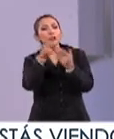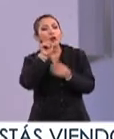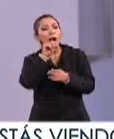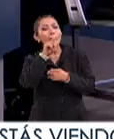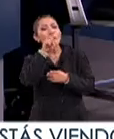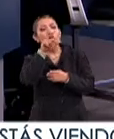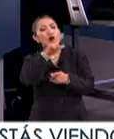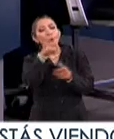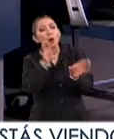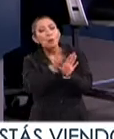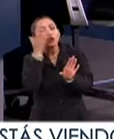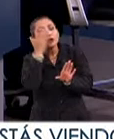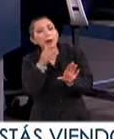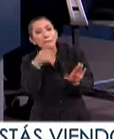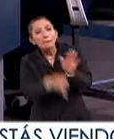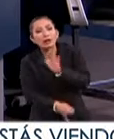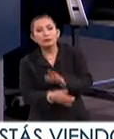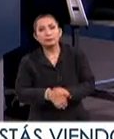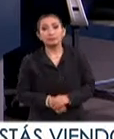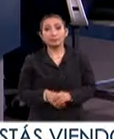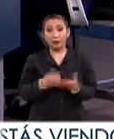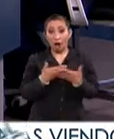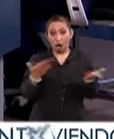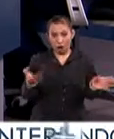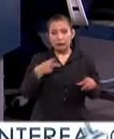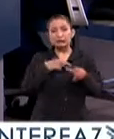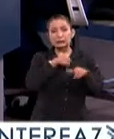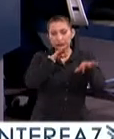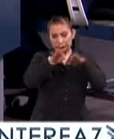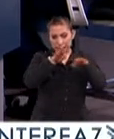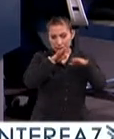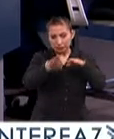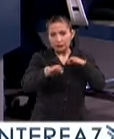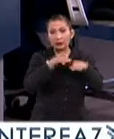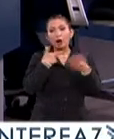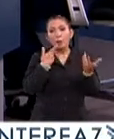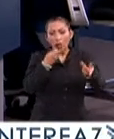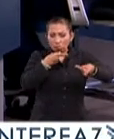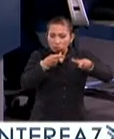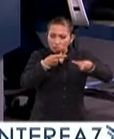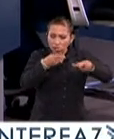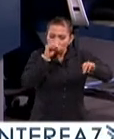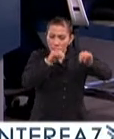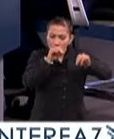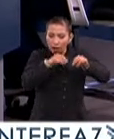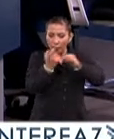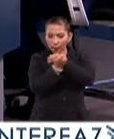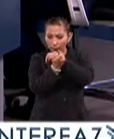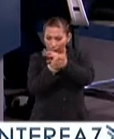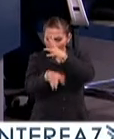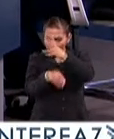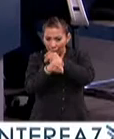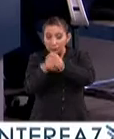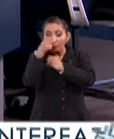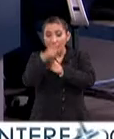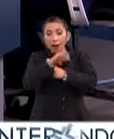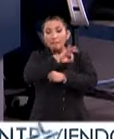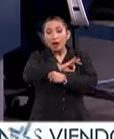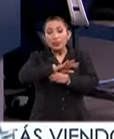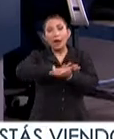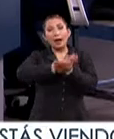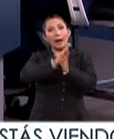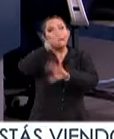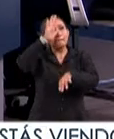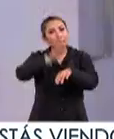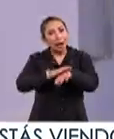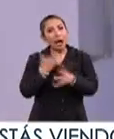Apolo? Pues bueno, hoy en día seguimos trabajando en la parte de software, desarrollo de electrónica complementaria para que pueda ser mucho